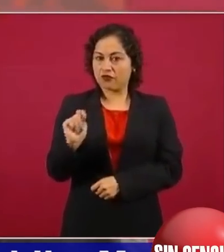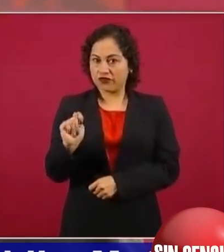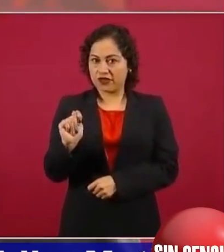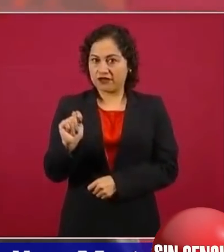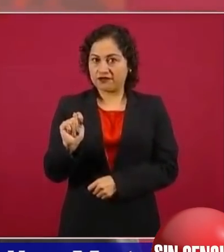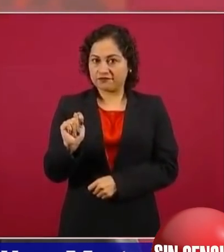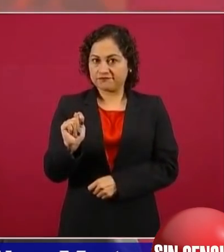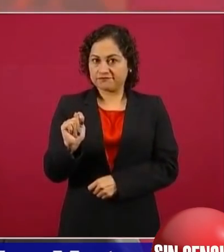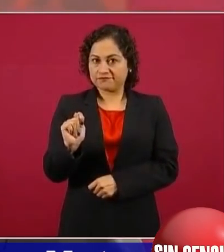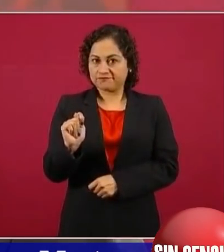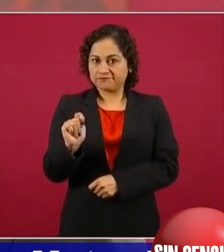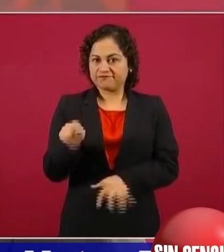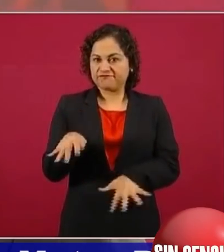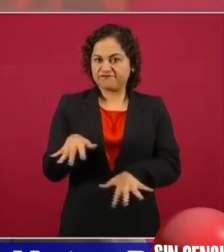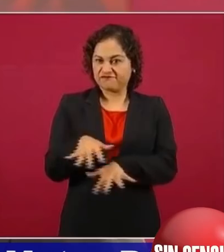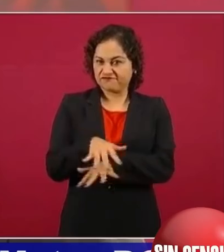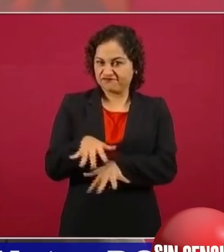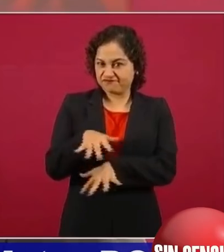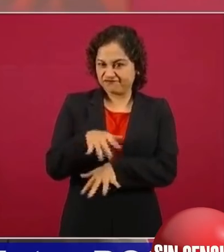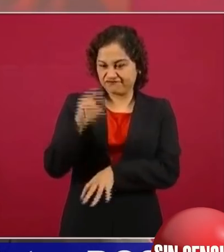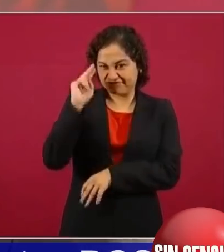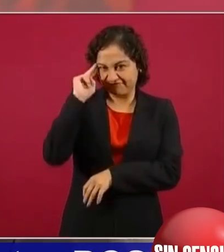es el poder de los nacos.